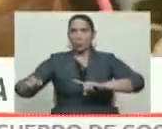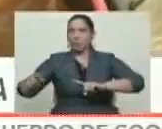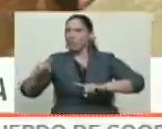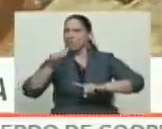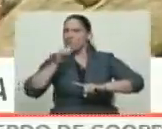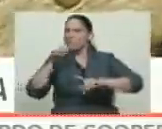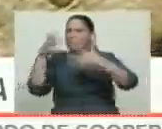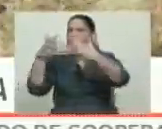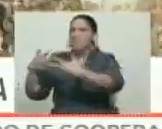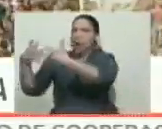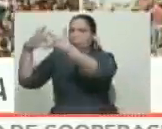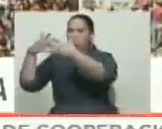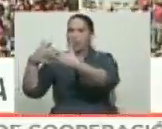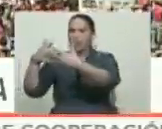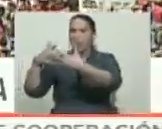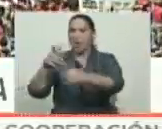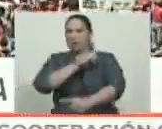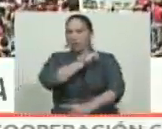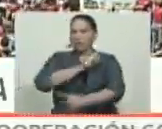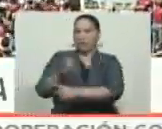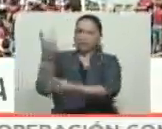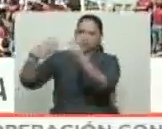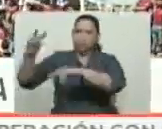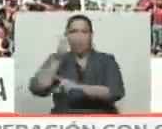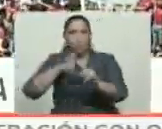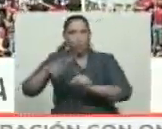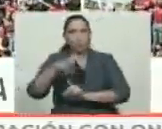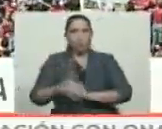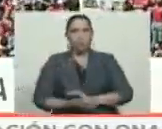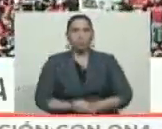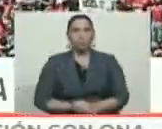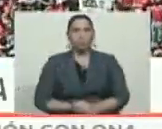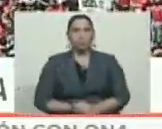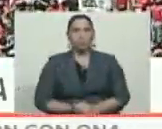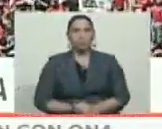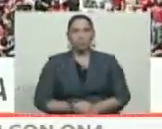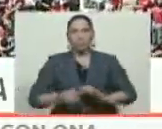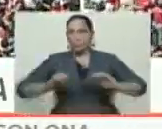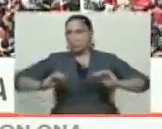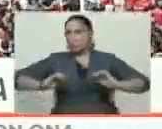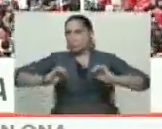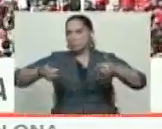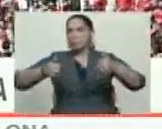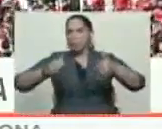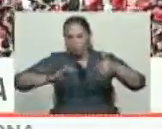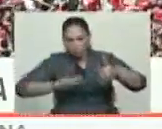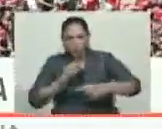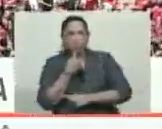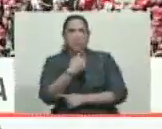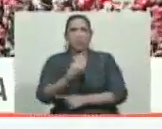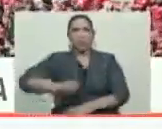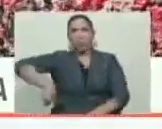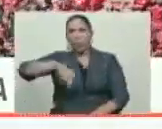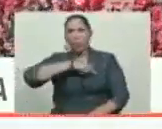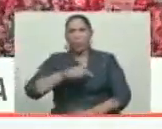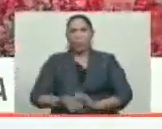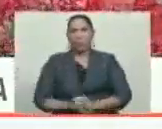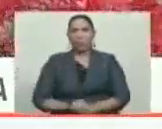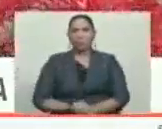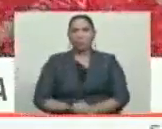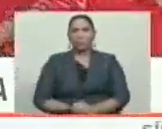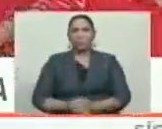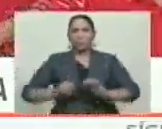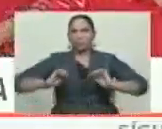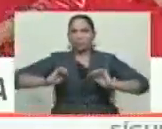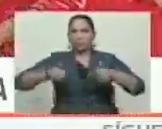Estados Unidos, decidieron traicionar al pueblo. Y comenzó, pudiéramos decir nosotros,